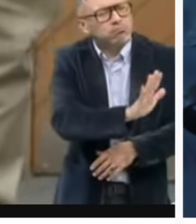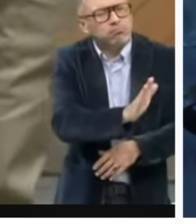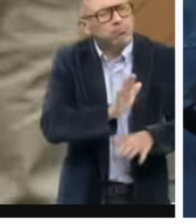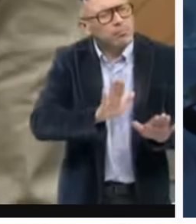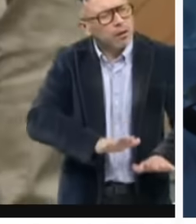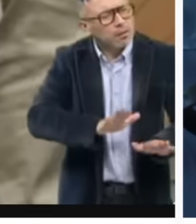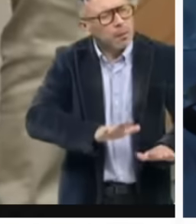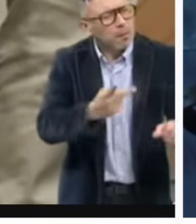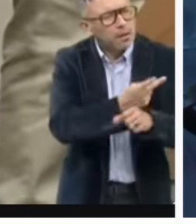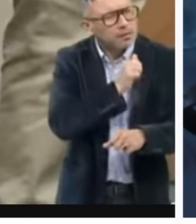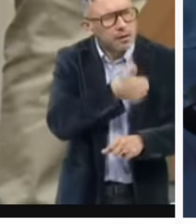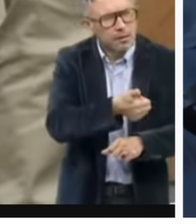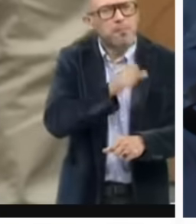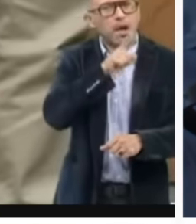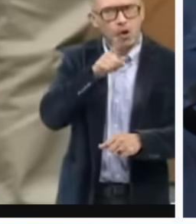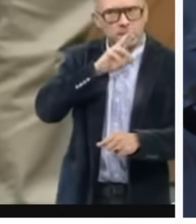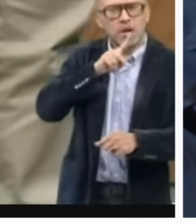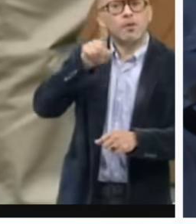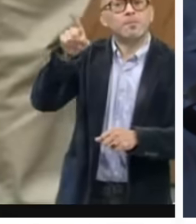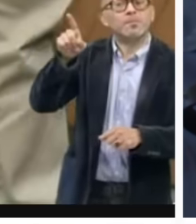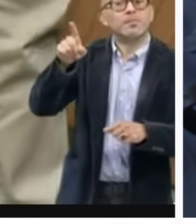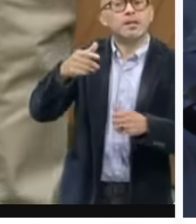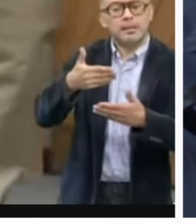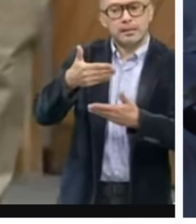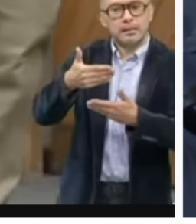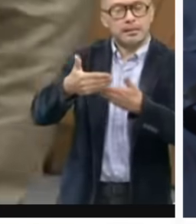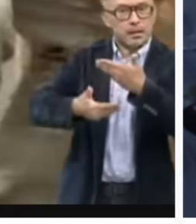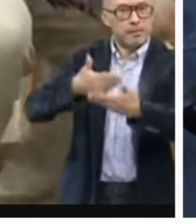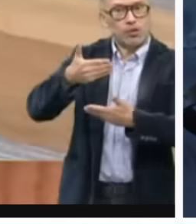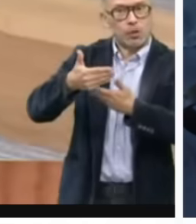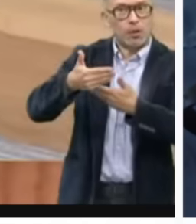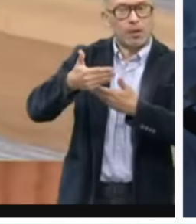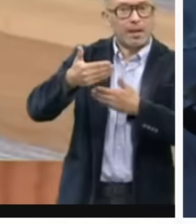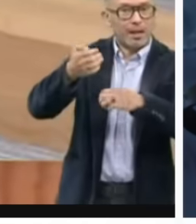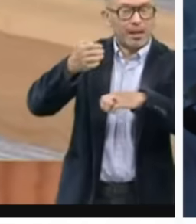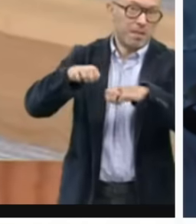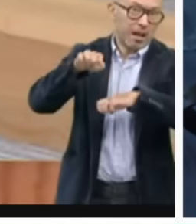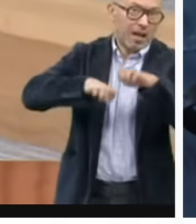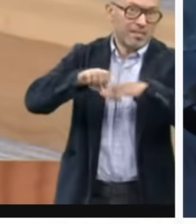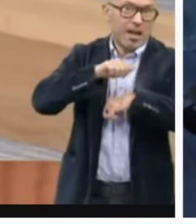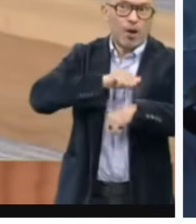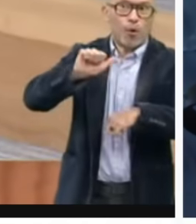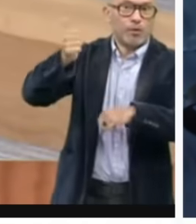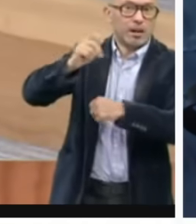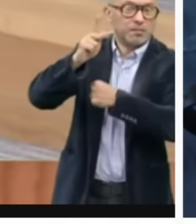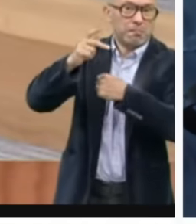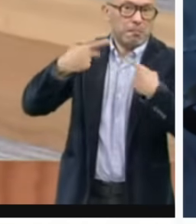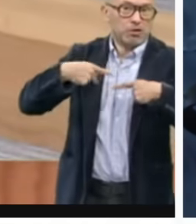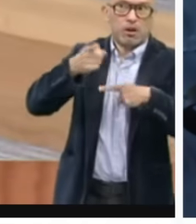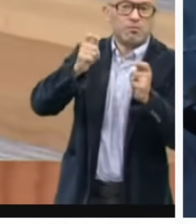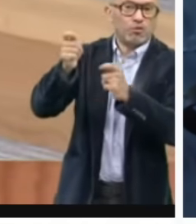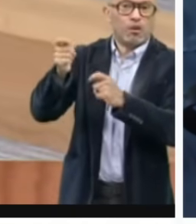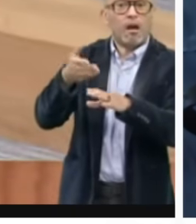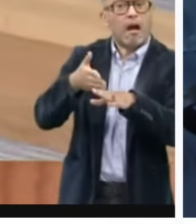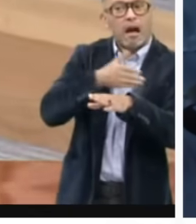Exterior Mexicano cómo está plagado de otras personas, que es el premio que se ha dado por su forma